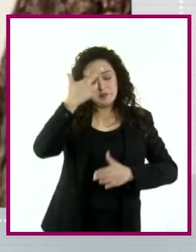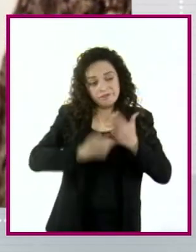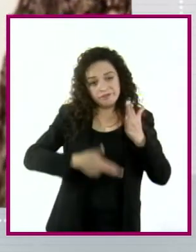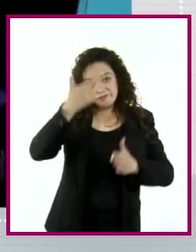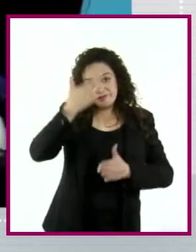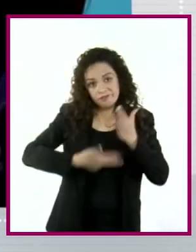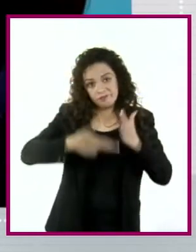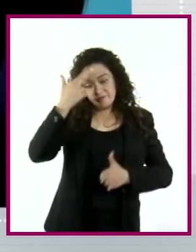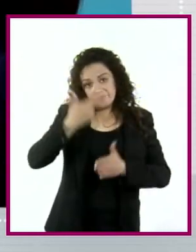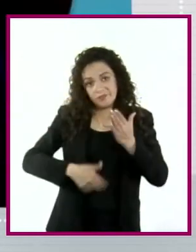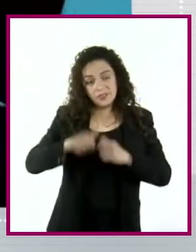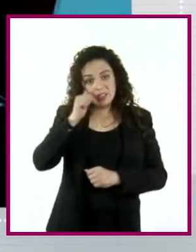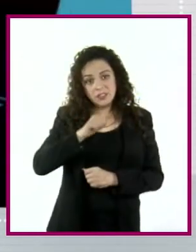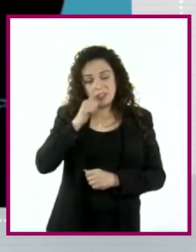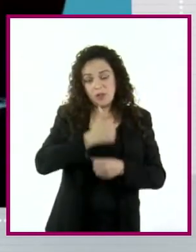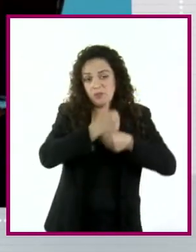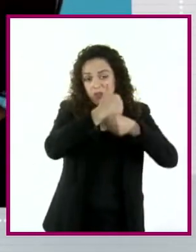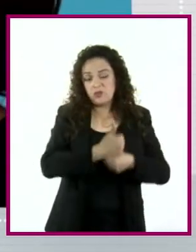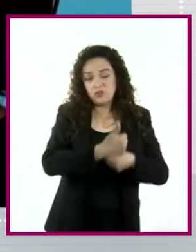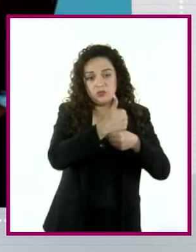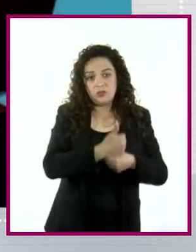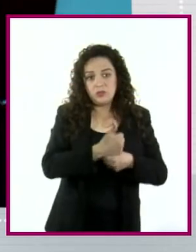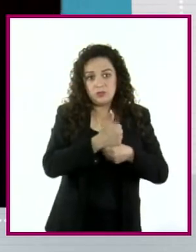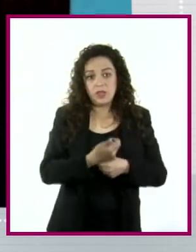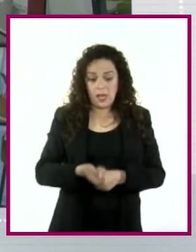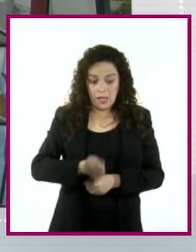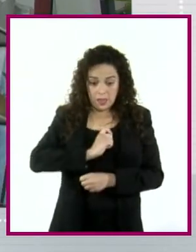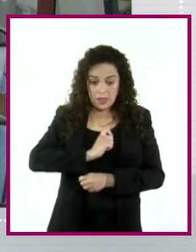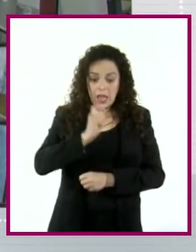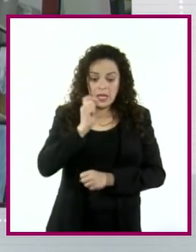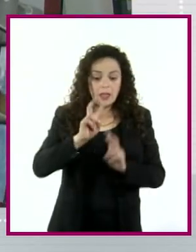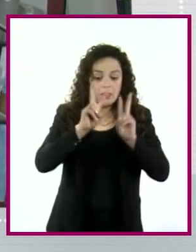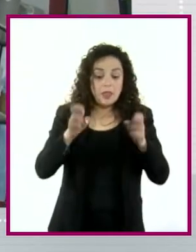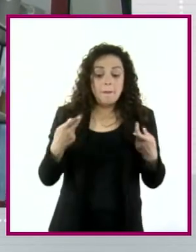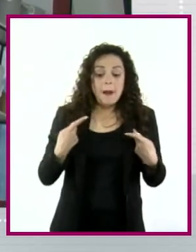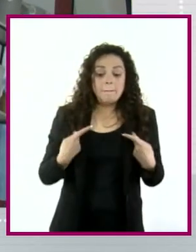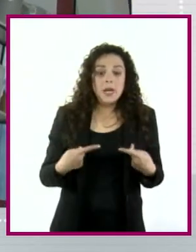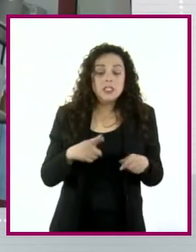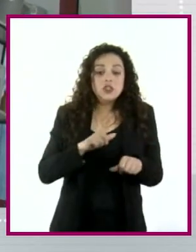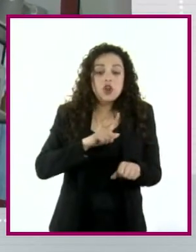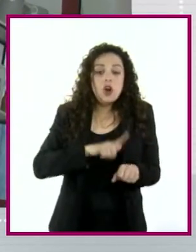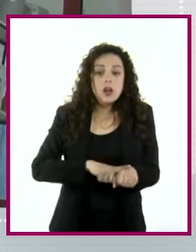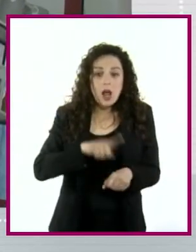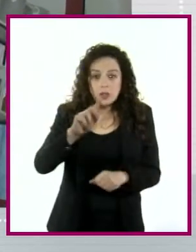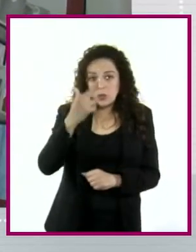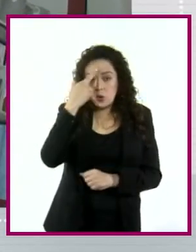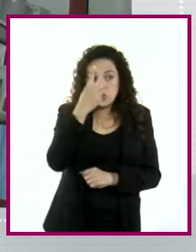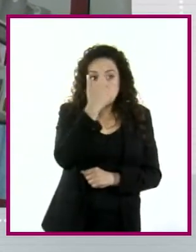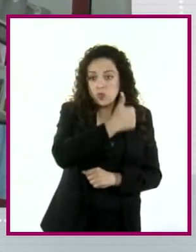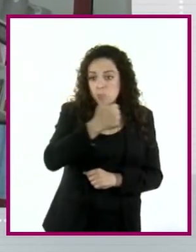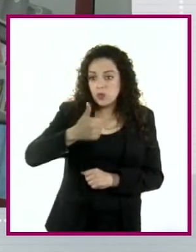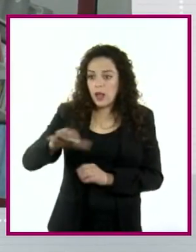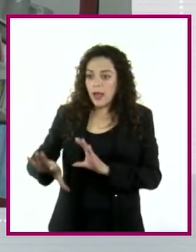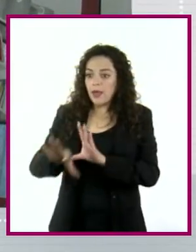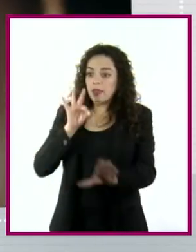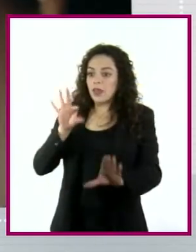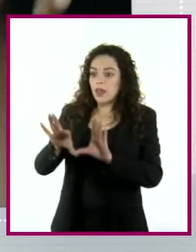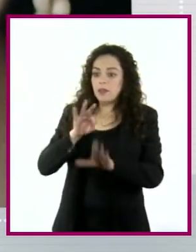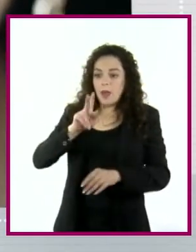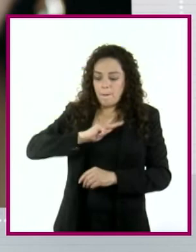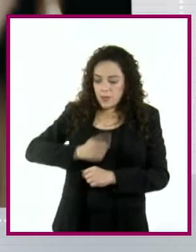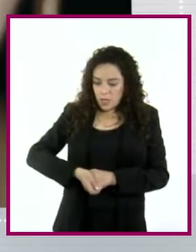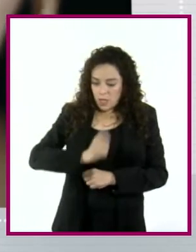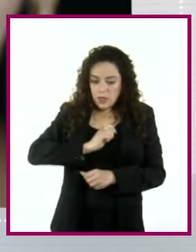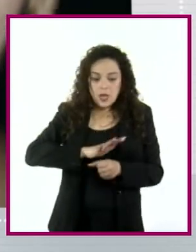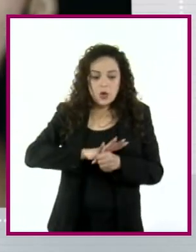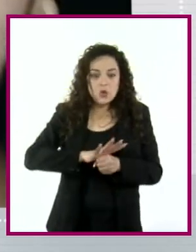historia. Y que la identidad es un asunto personal. Recuerden que cada quien elige su propia identidad. La identidad